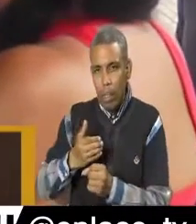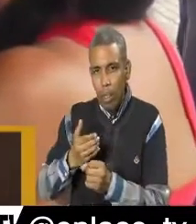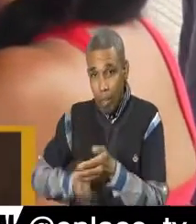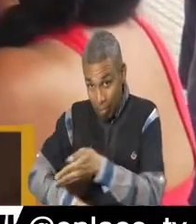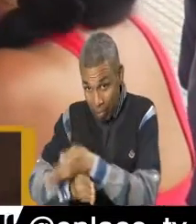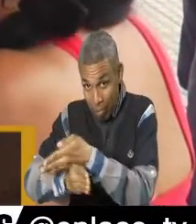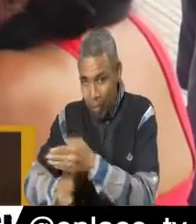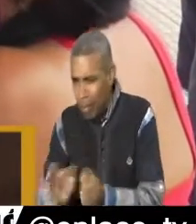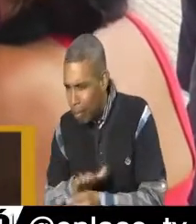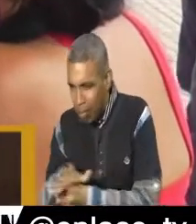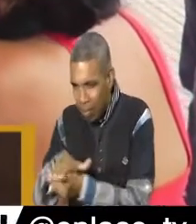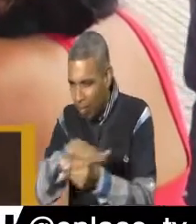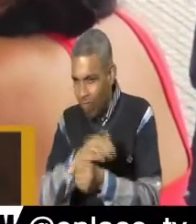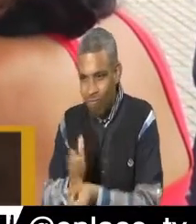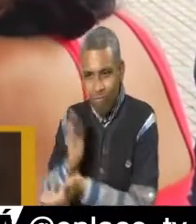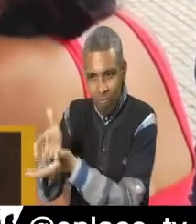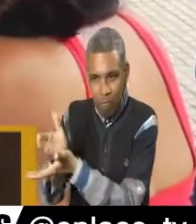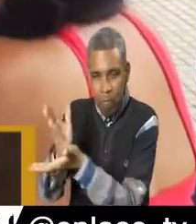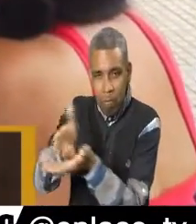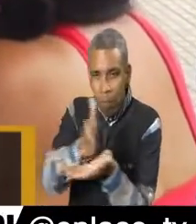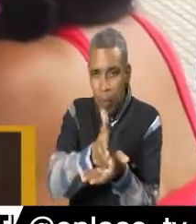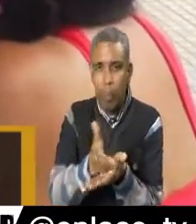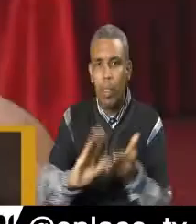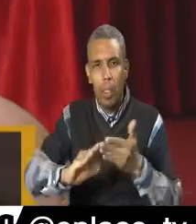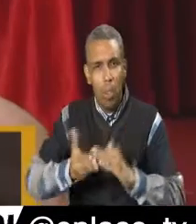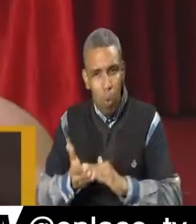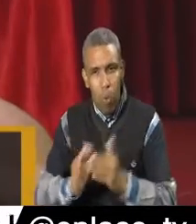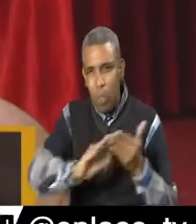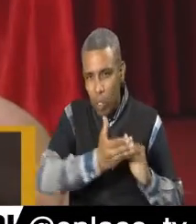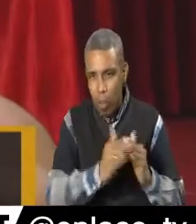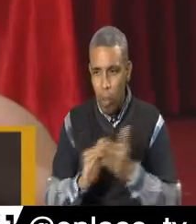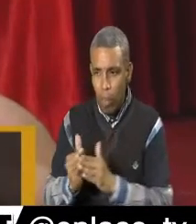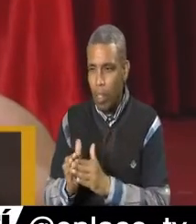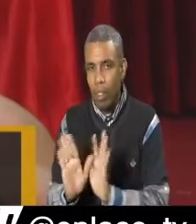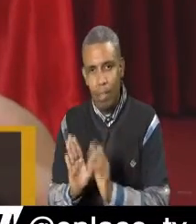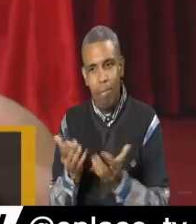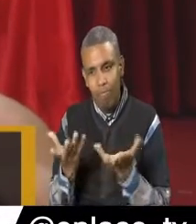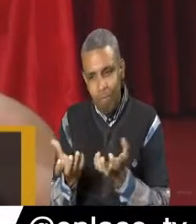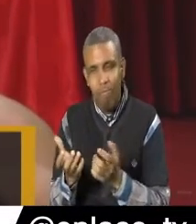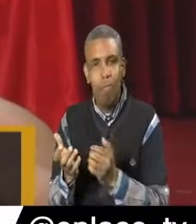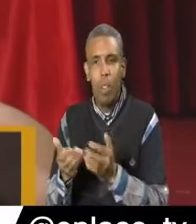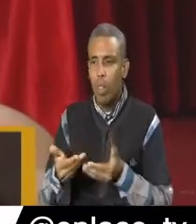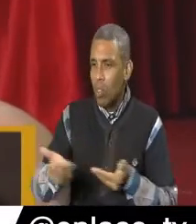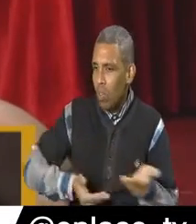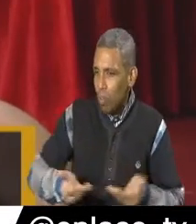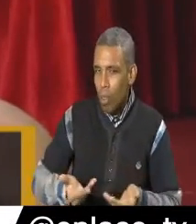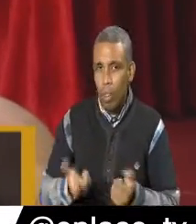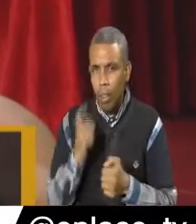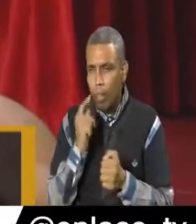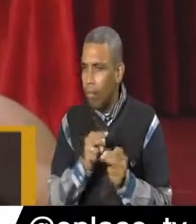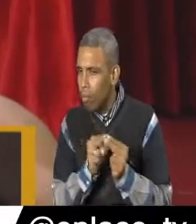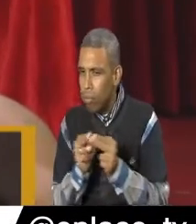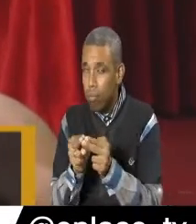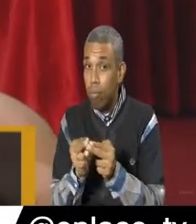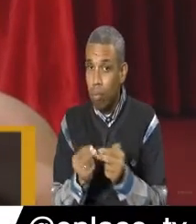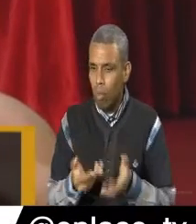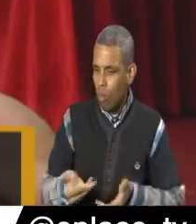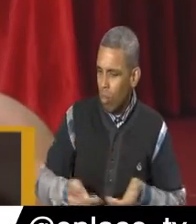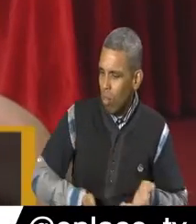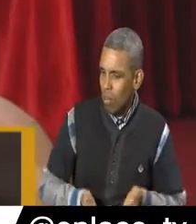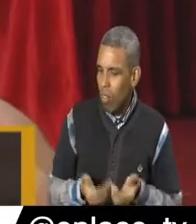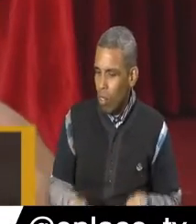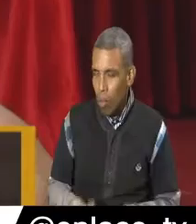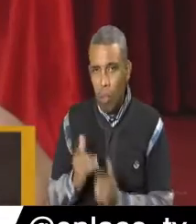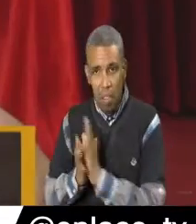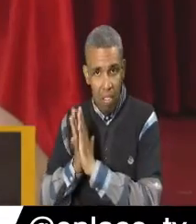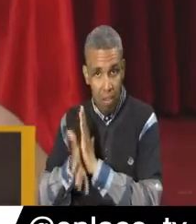uno de esos comunidad pues esté con nosotros, nos den la oportunidad de conocer nuestros servicios y podamos nosotros cumplir